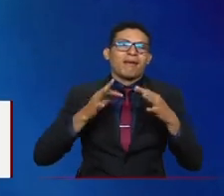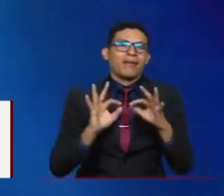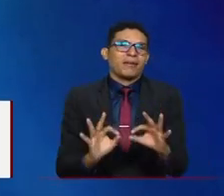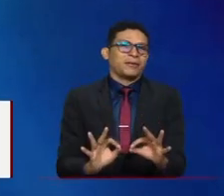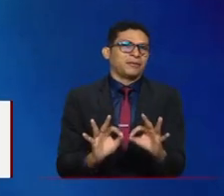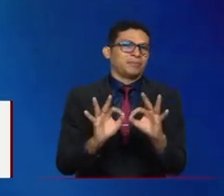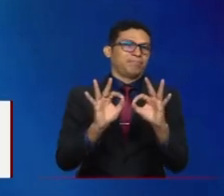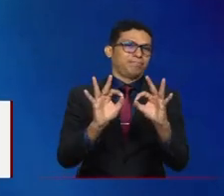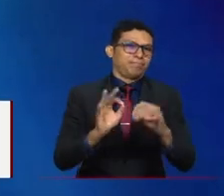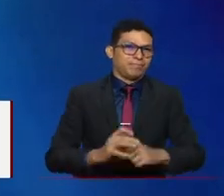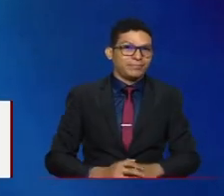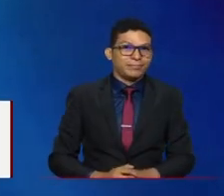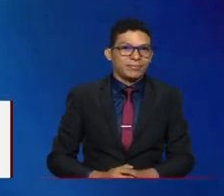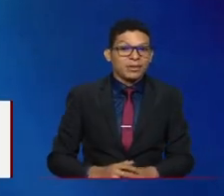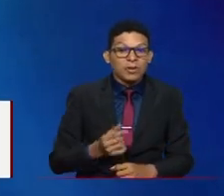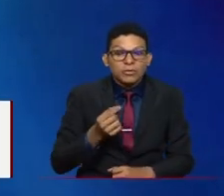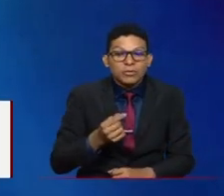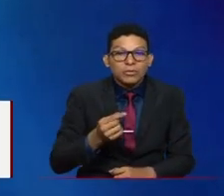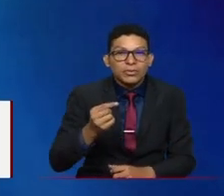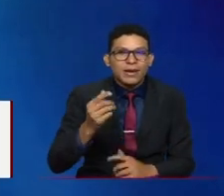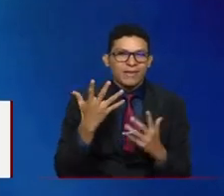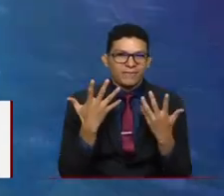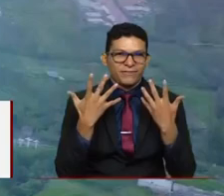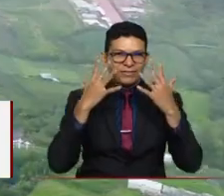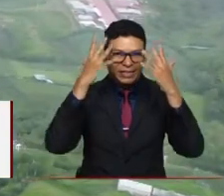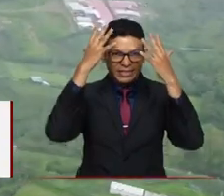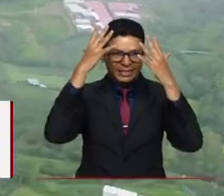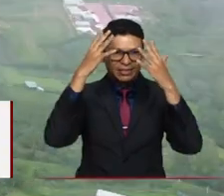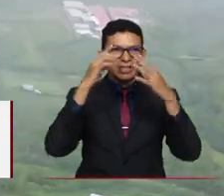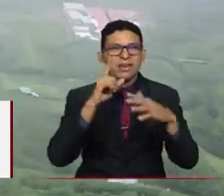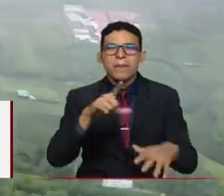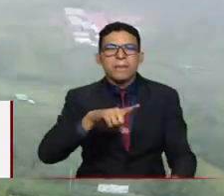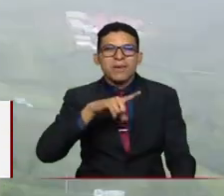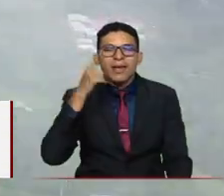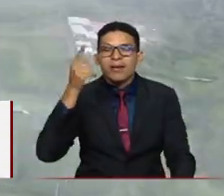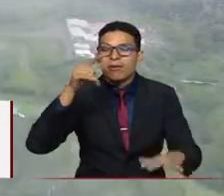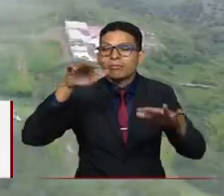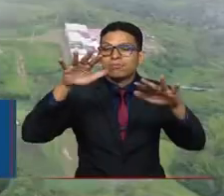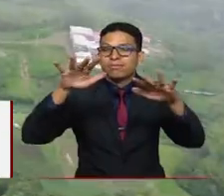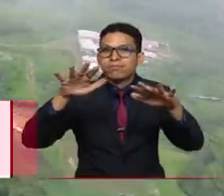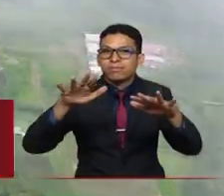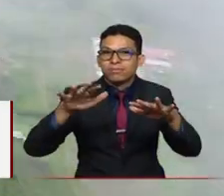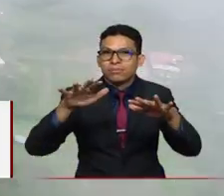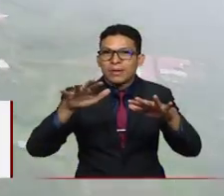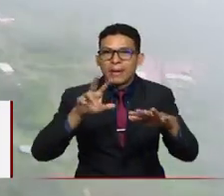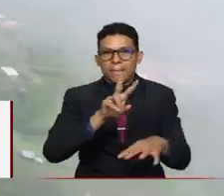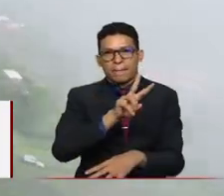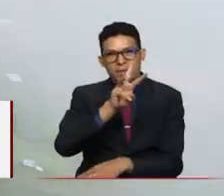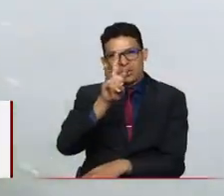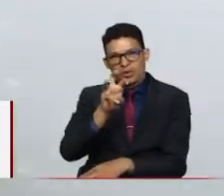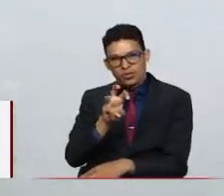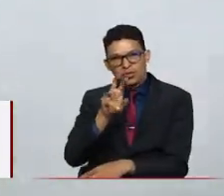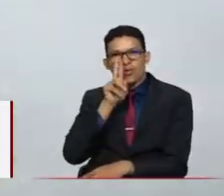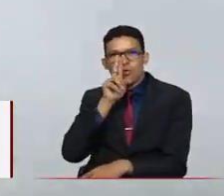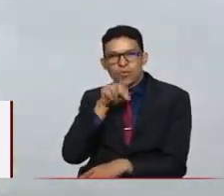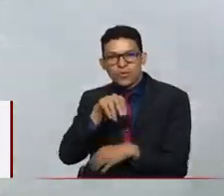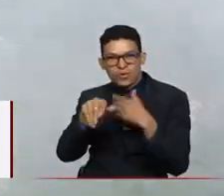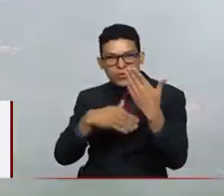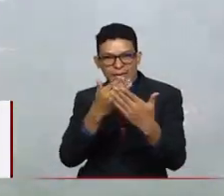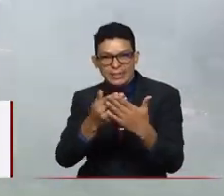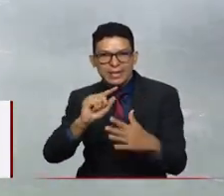preparándonos pues para las fiestas de la neblina próximas a celebrarse del 28 de junio al primero de julio